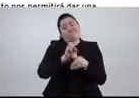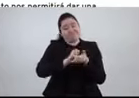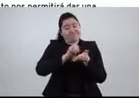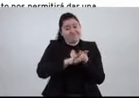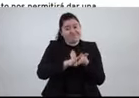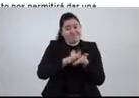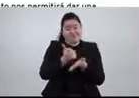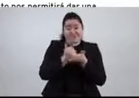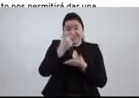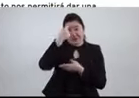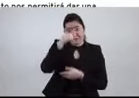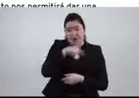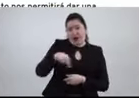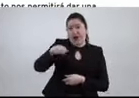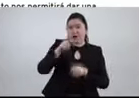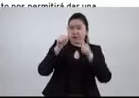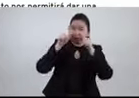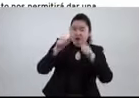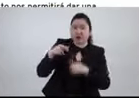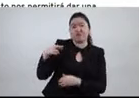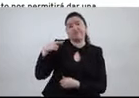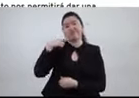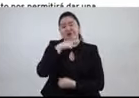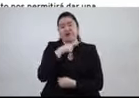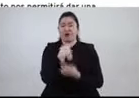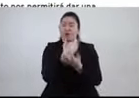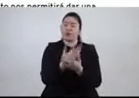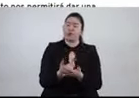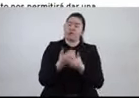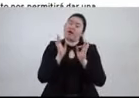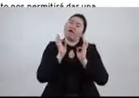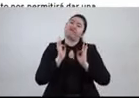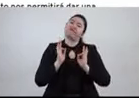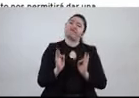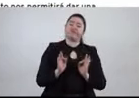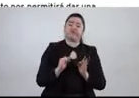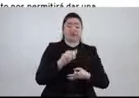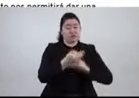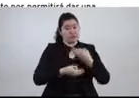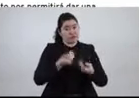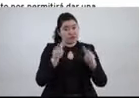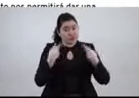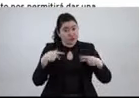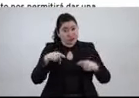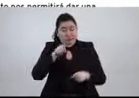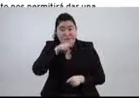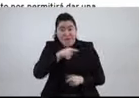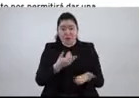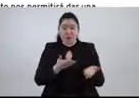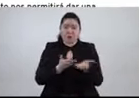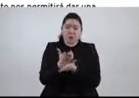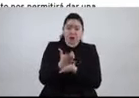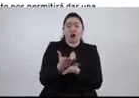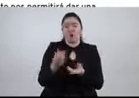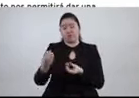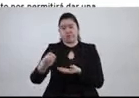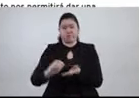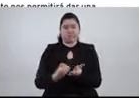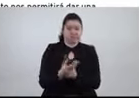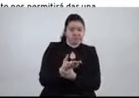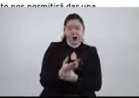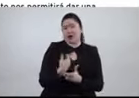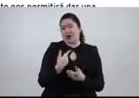permite, como ya saben, dar una atención mucho más ágil, que haya una espera más cómoda y que todas las personas puedan entrar y salir de manera muy ágil sin mayor tiempo de espera.